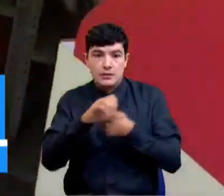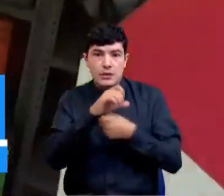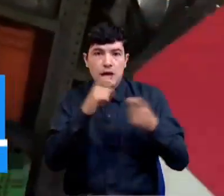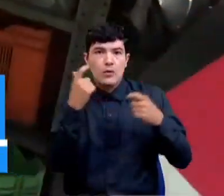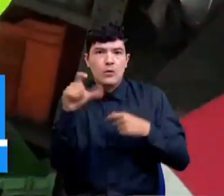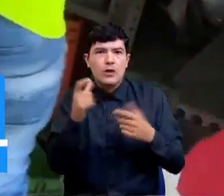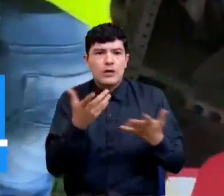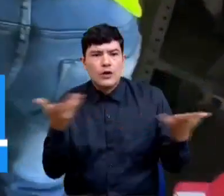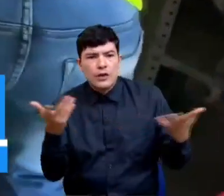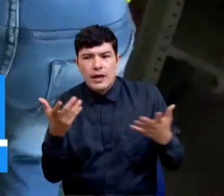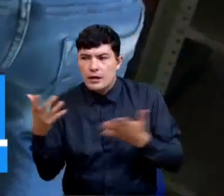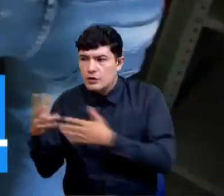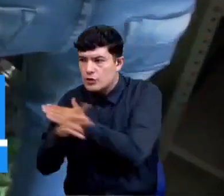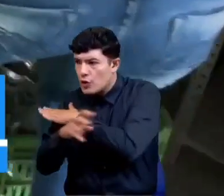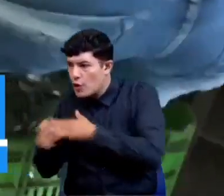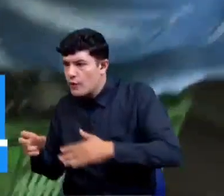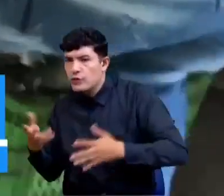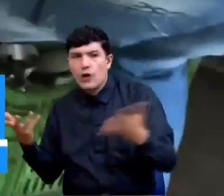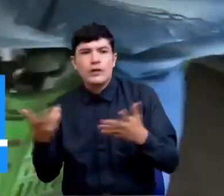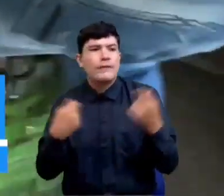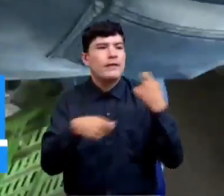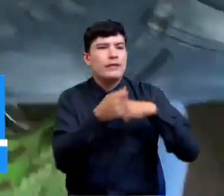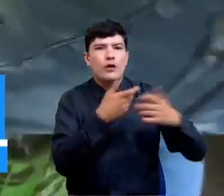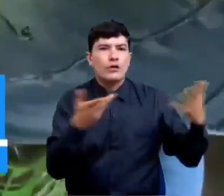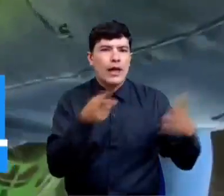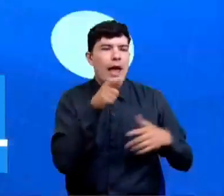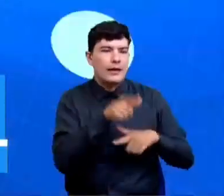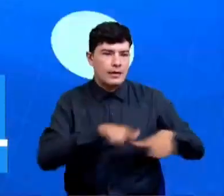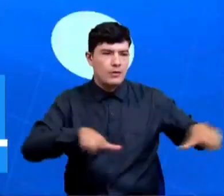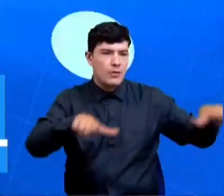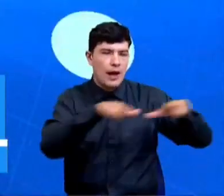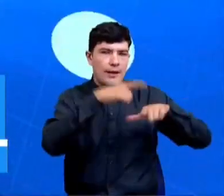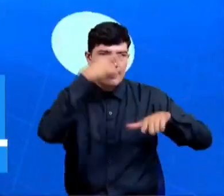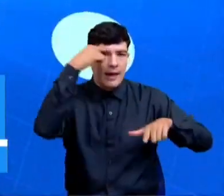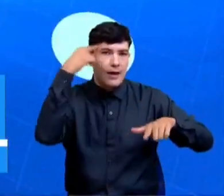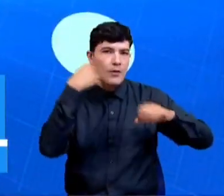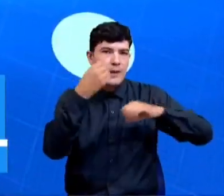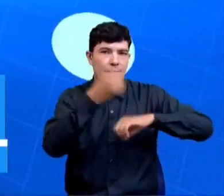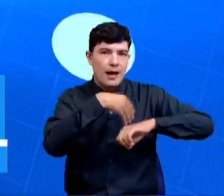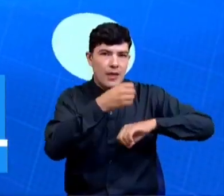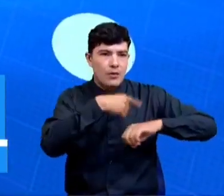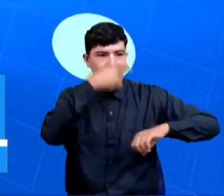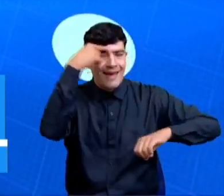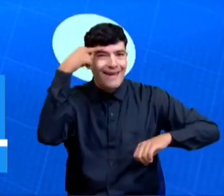mercado negro. Ese sitio que todo cucuteño conoce, que es a donde llegan las piezas.